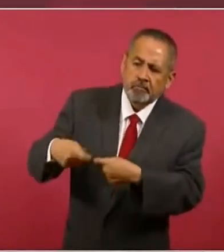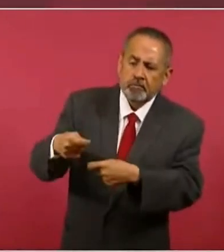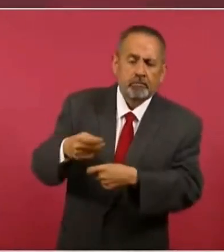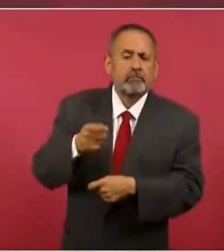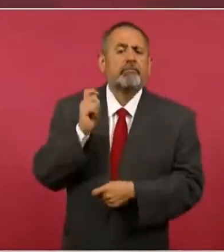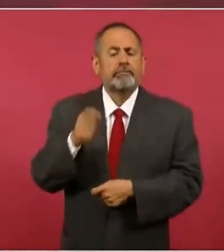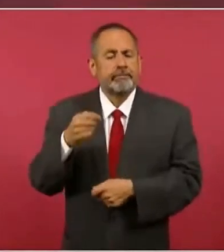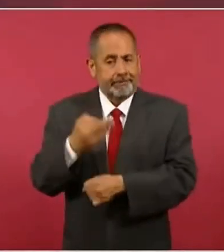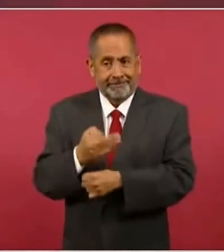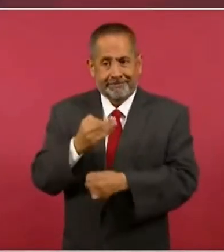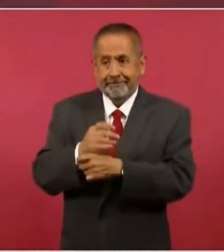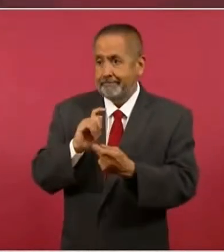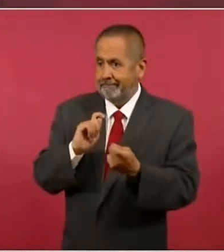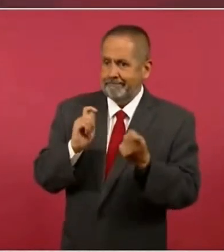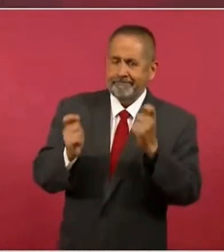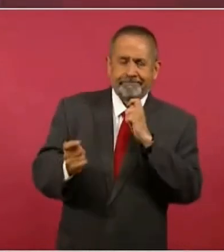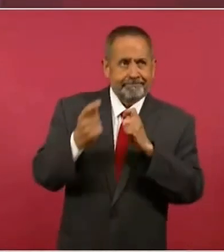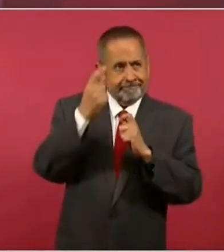transformación